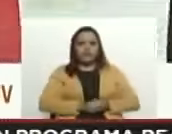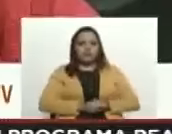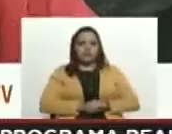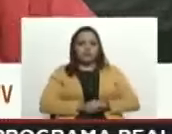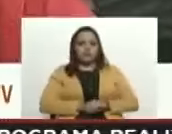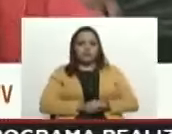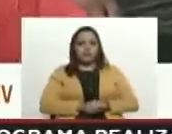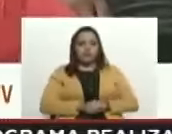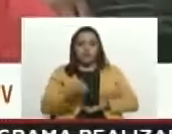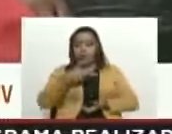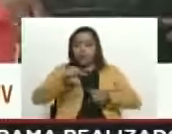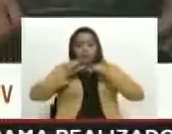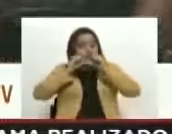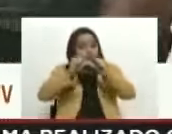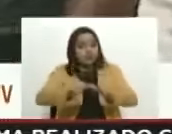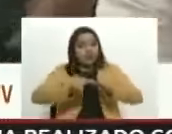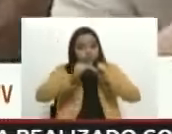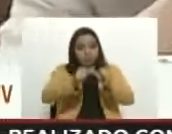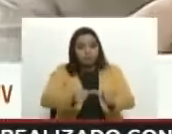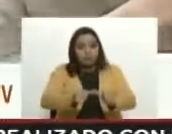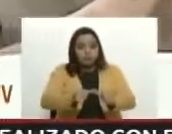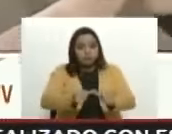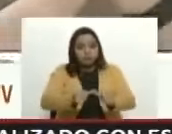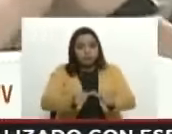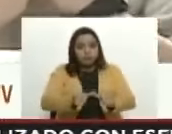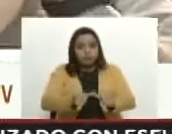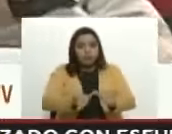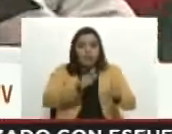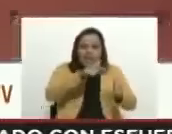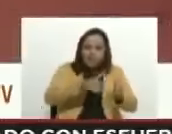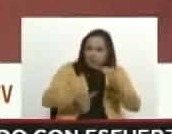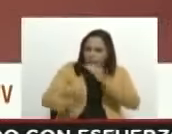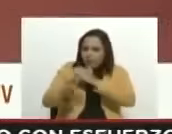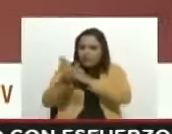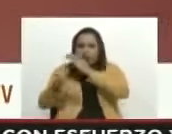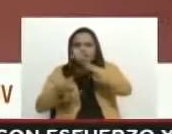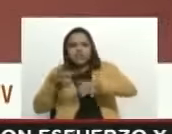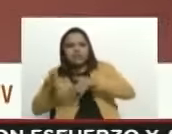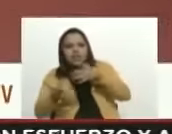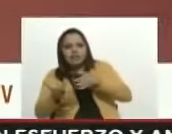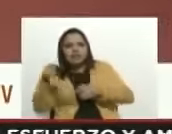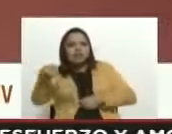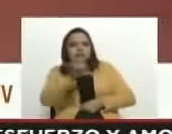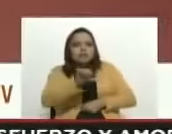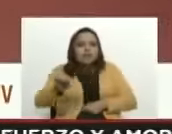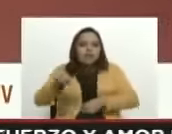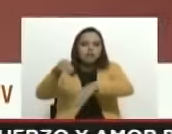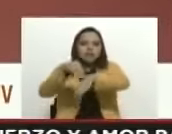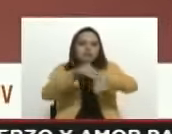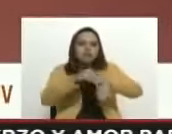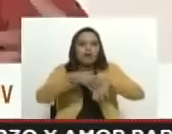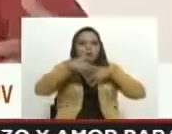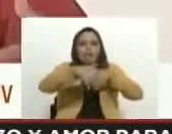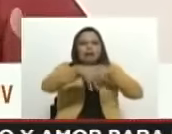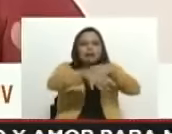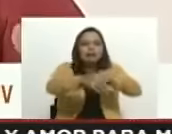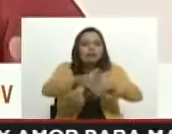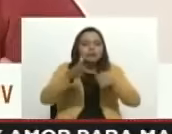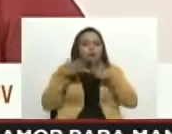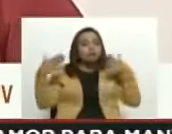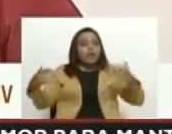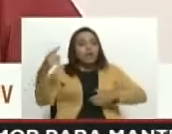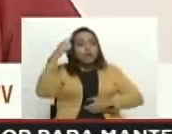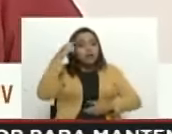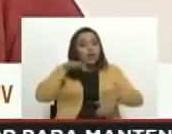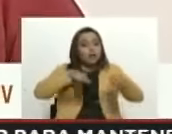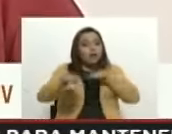Y seguimos. De aquí nos vamos para una actividad y esta semana convocamos una gran marcha el día jueves en apoyo